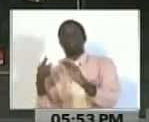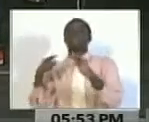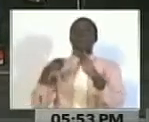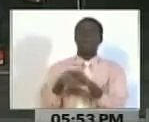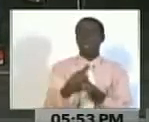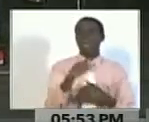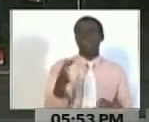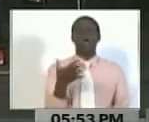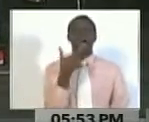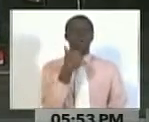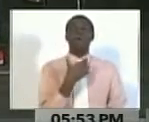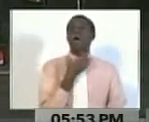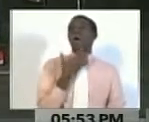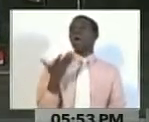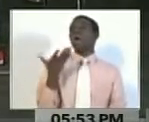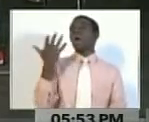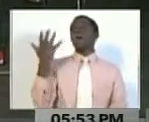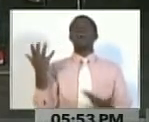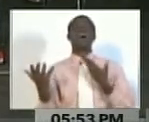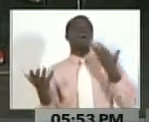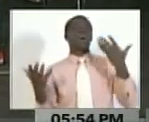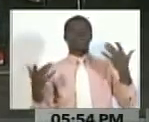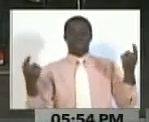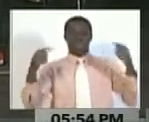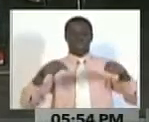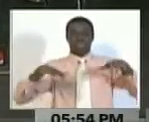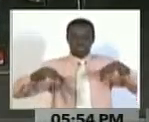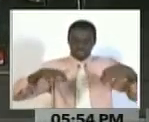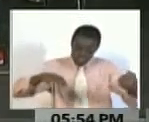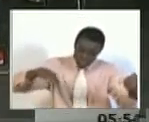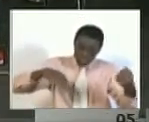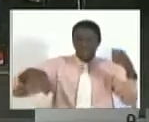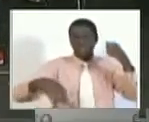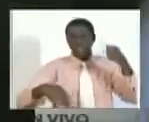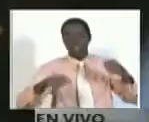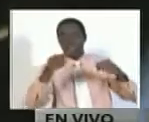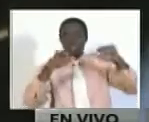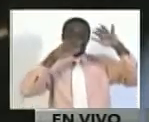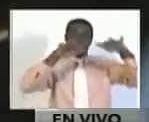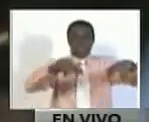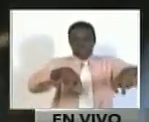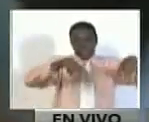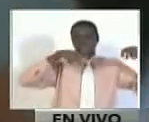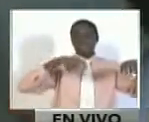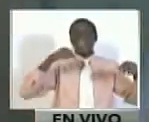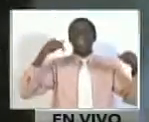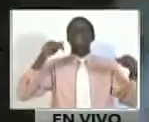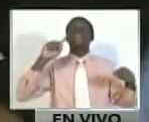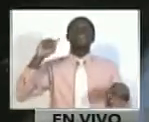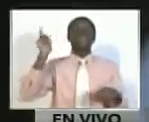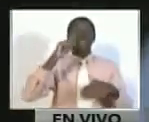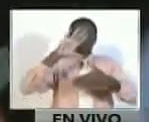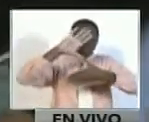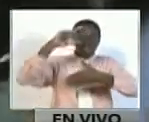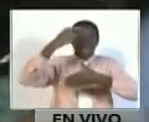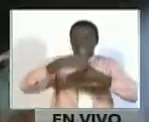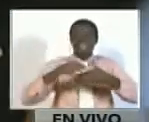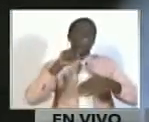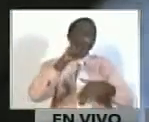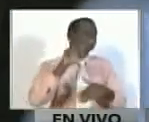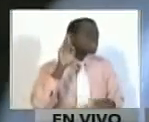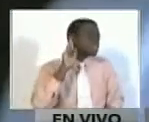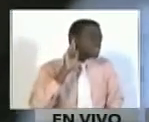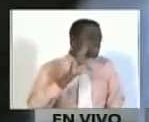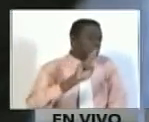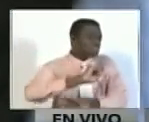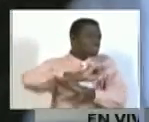criolla, nada más y nada menos que con nuestra orquesta sinfónica en la sala que tiene la mejor acústica del continente. O sea, son un montón de elementos que se van sumando